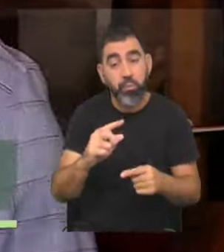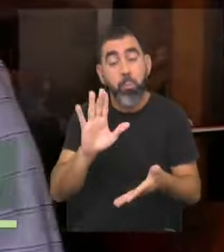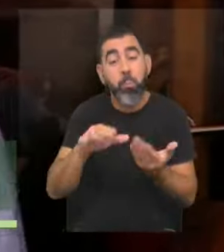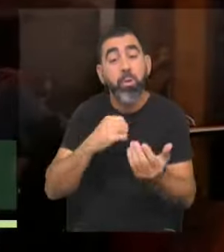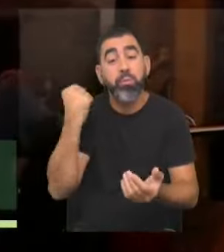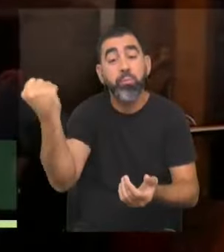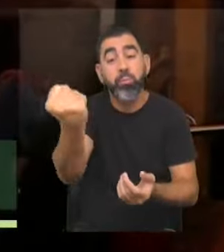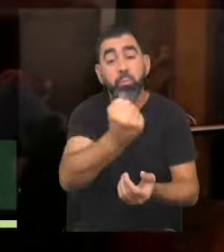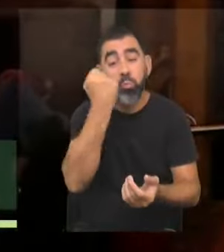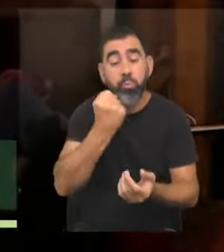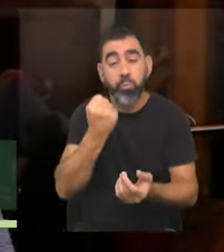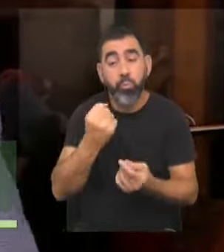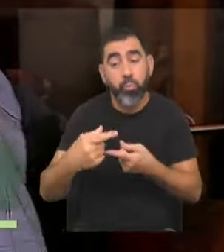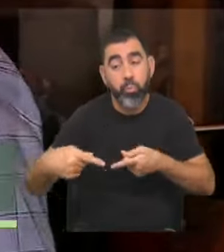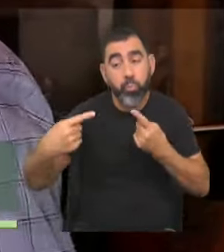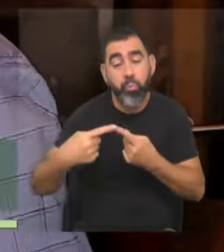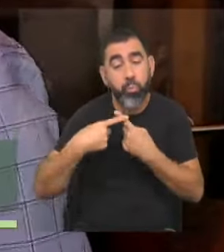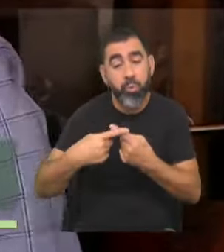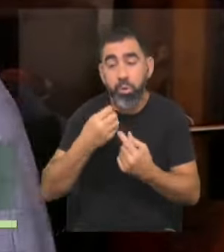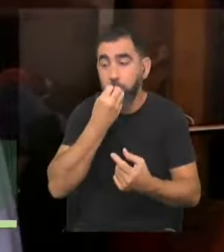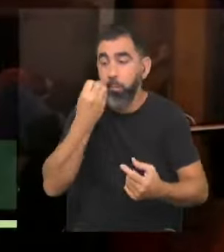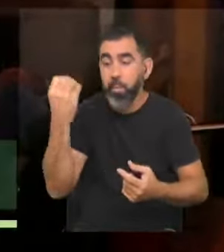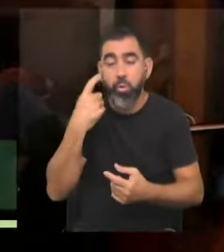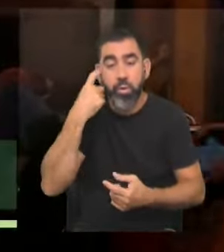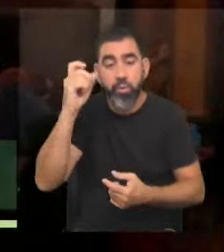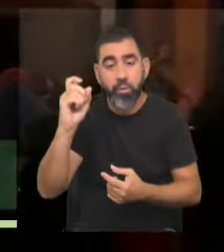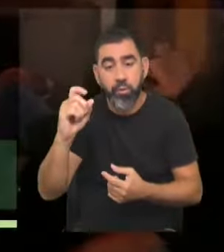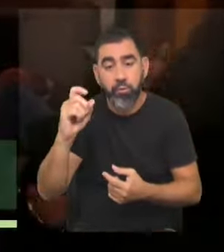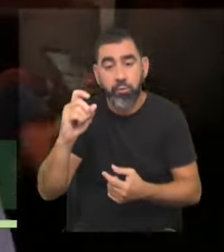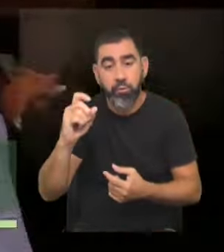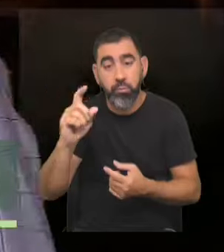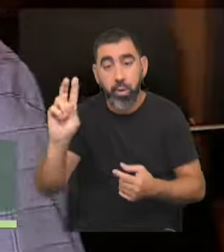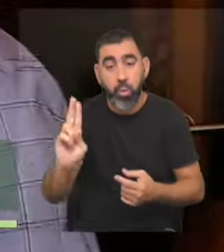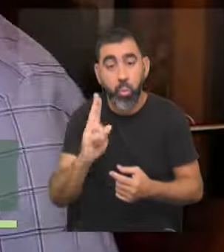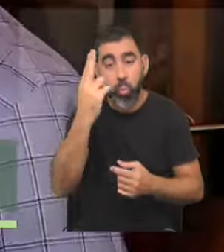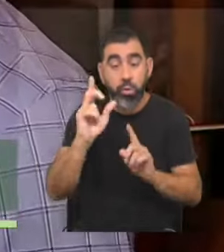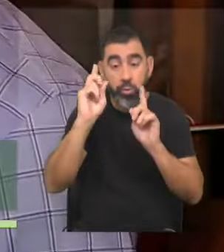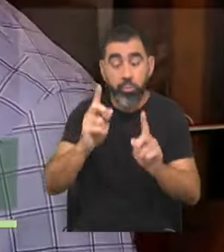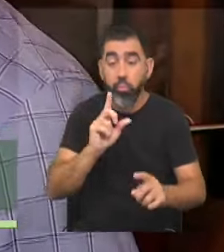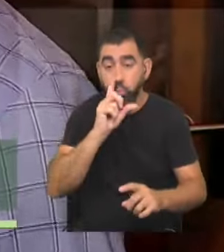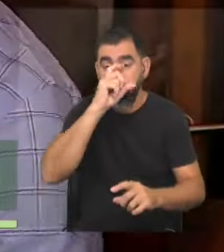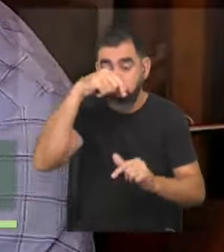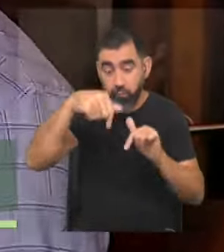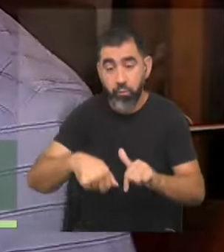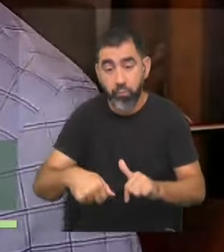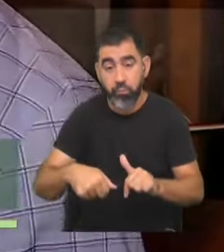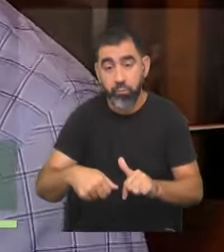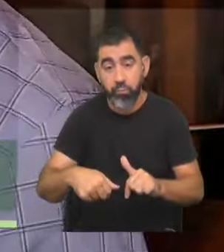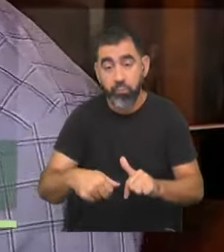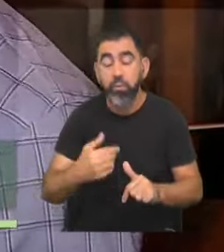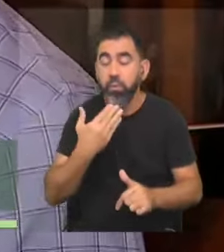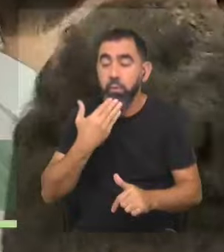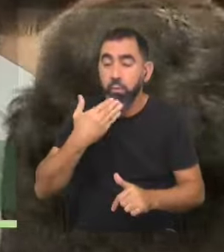importante para poder enriquecer el debate para generar mejores ideas eh para el Uruguay y obviamente para Montevideo es